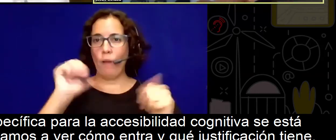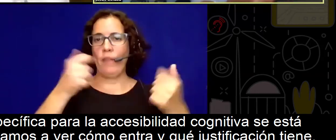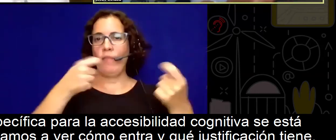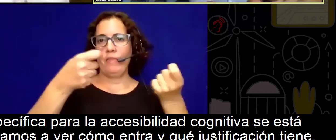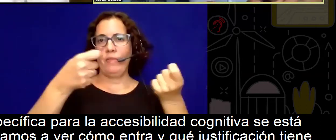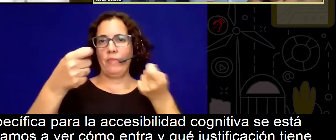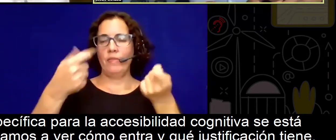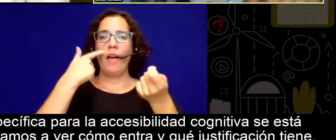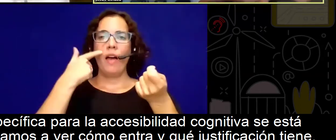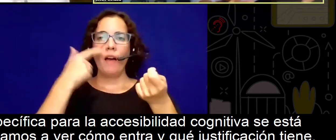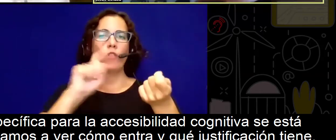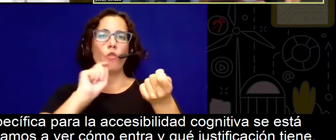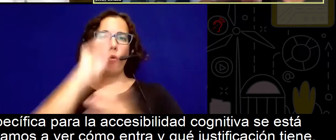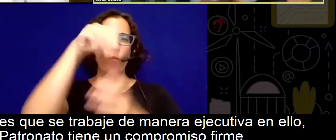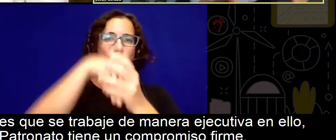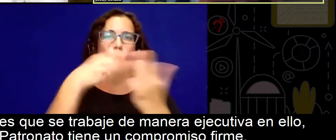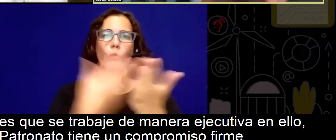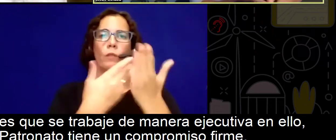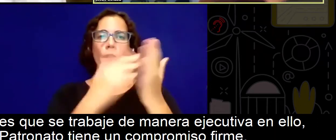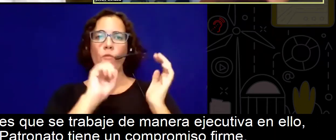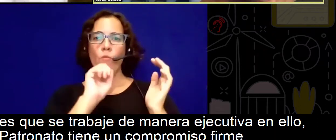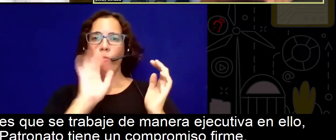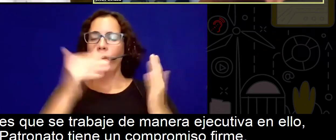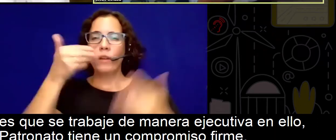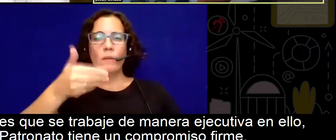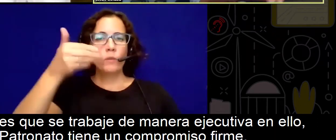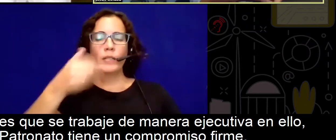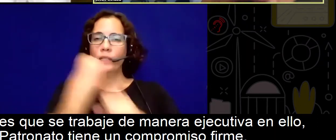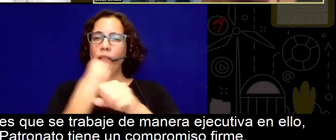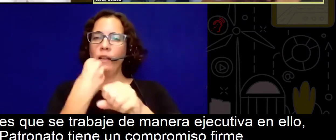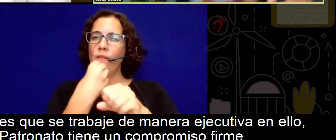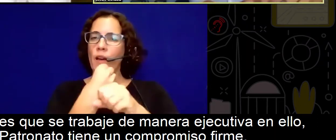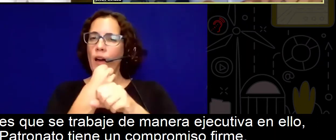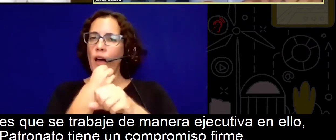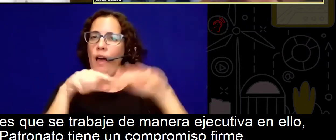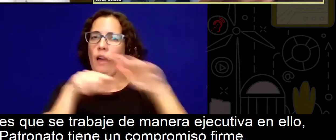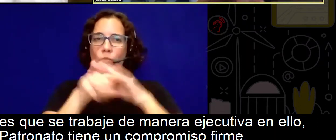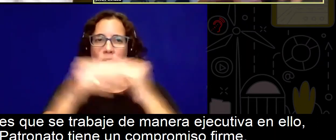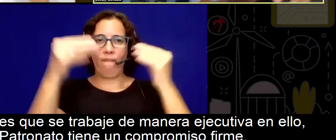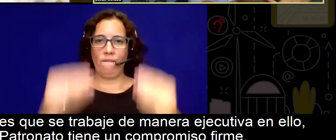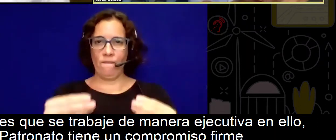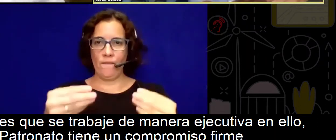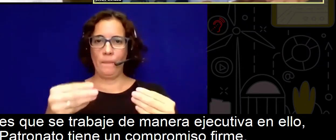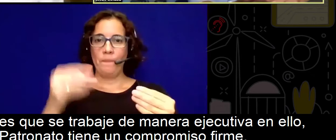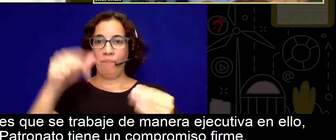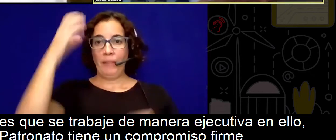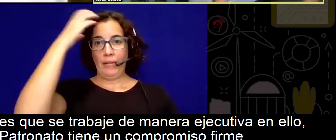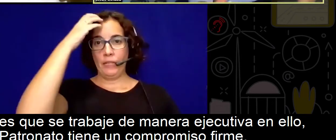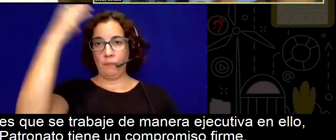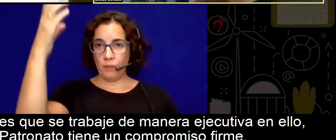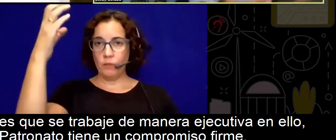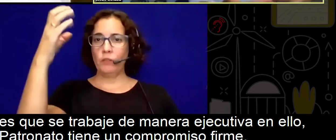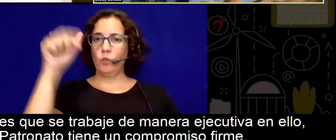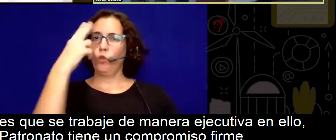y qué justificación tiene, pero lo importante es que se trabaje de manera ejecutiva en ello, ¿no? Y aquí el Real Patronato tiene un